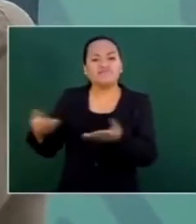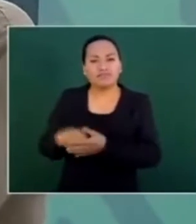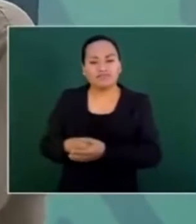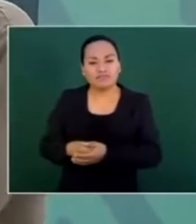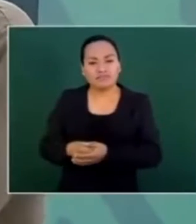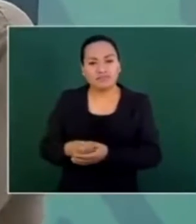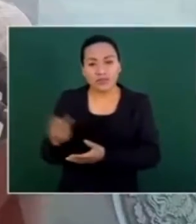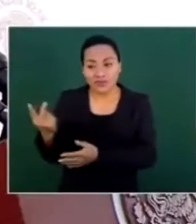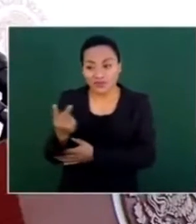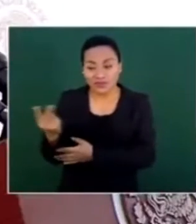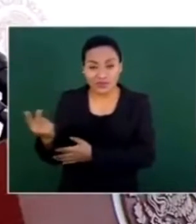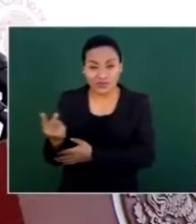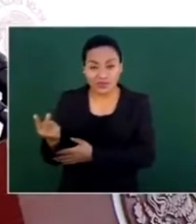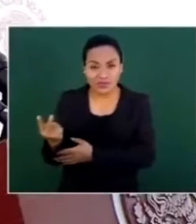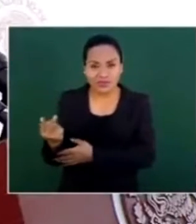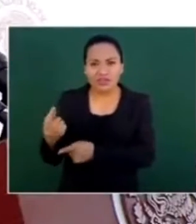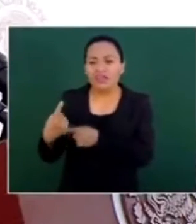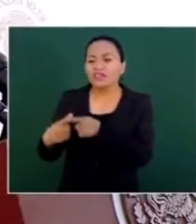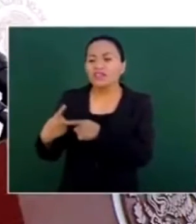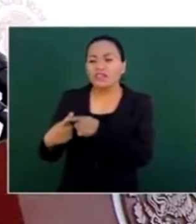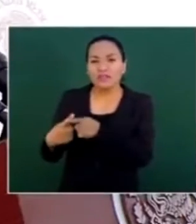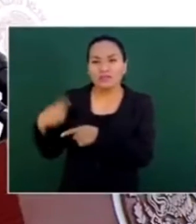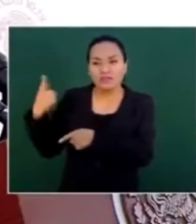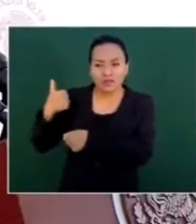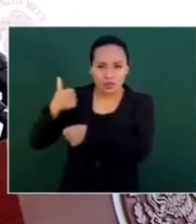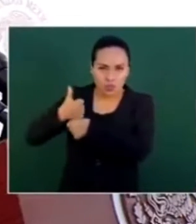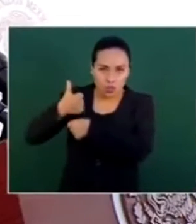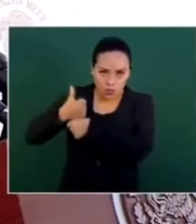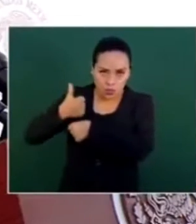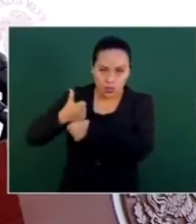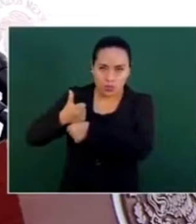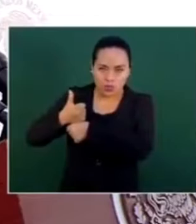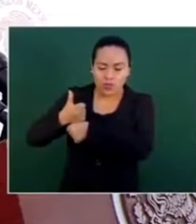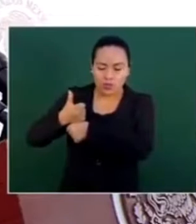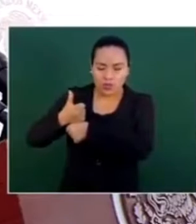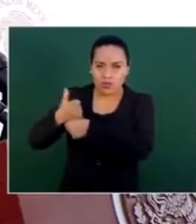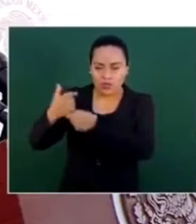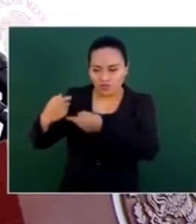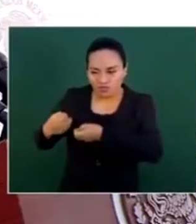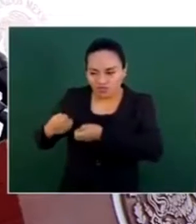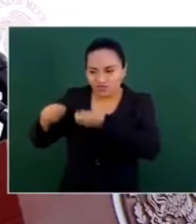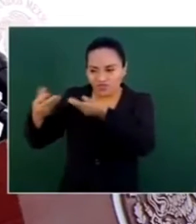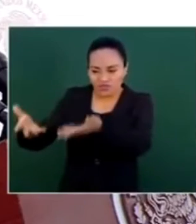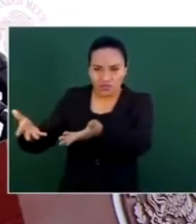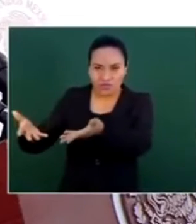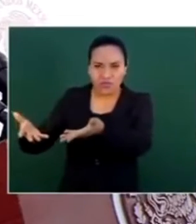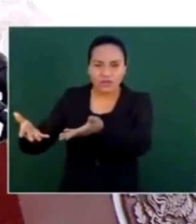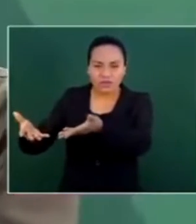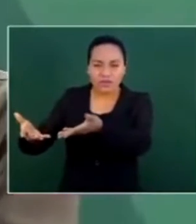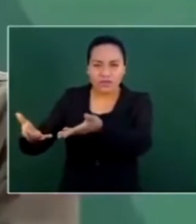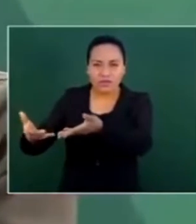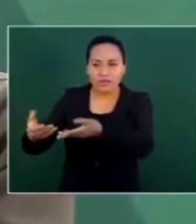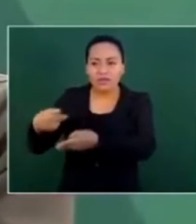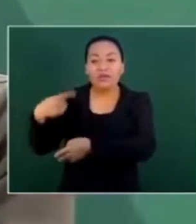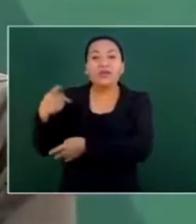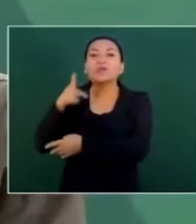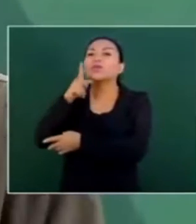Se las entregó su abuelo, el papá de la mamá, por